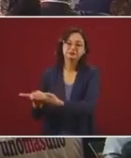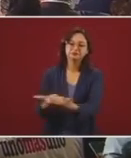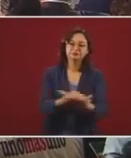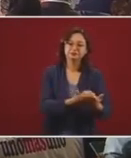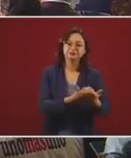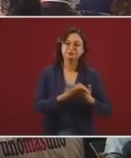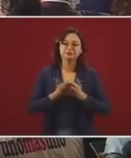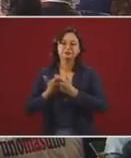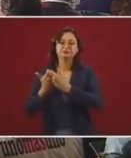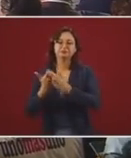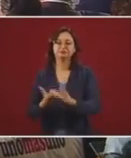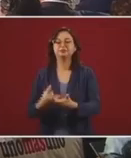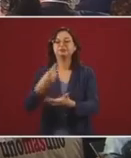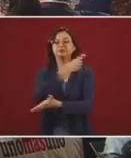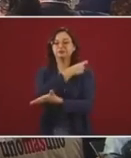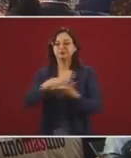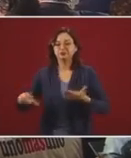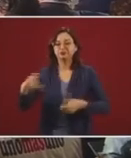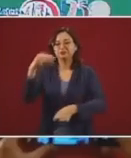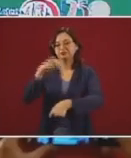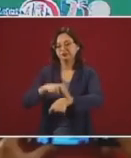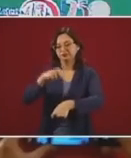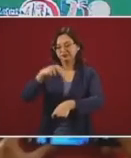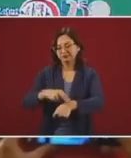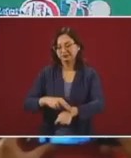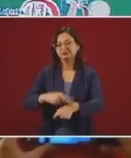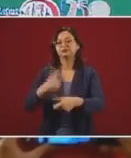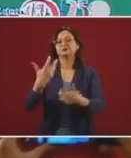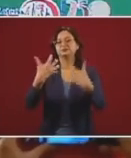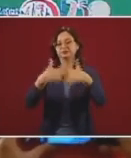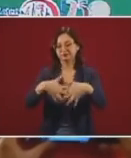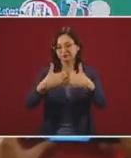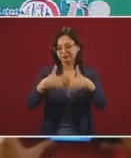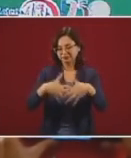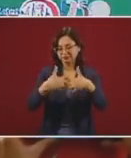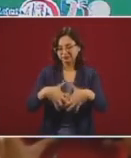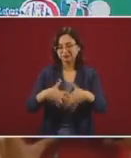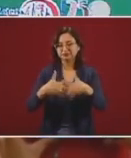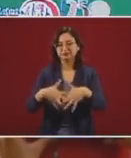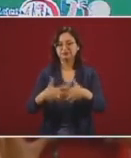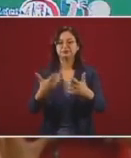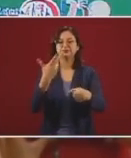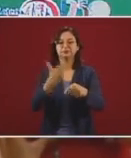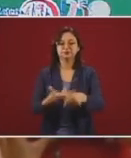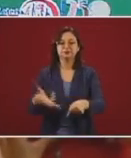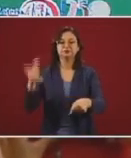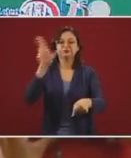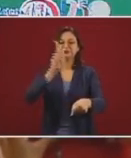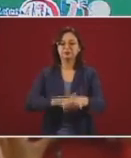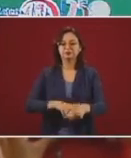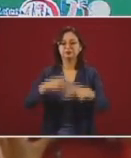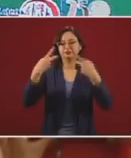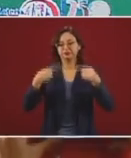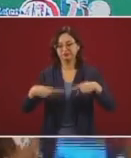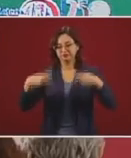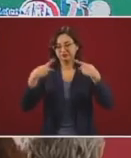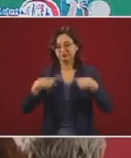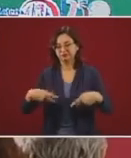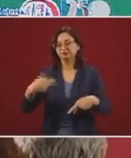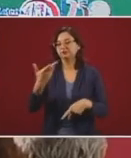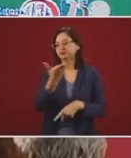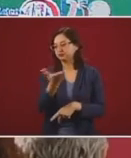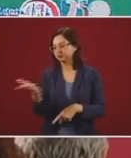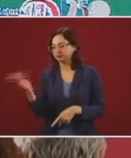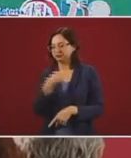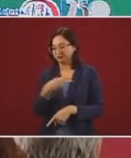señaló que de no haber un comprador en los próximos días, la semana entrante él y su gabinete determinarán si se lleva a cabo o no el sorteo. De ser